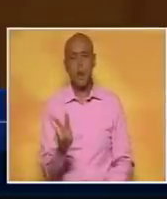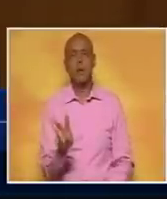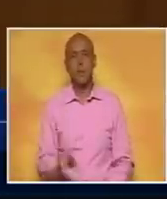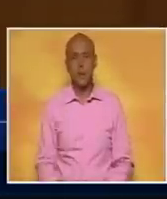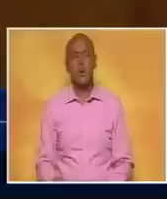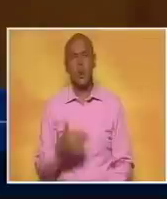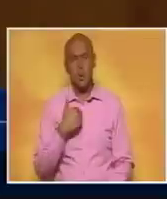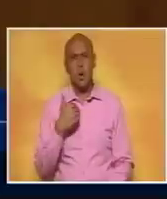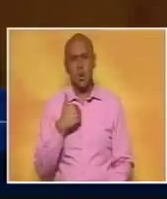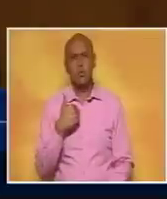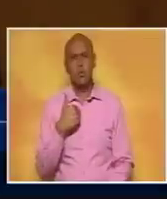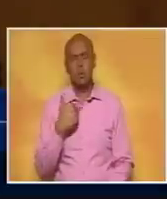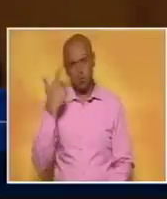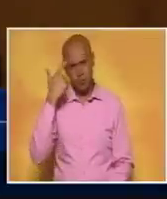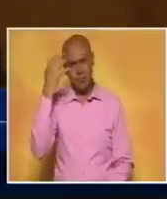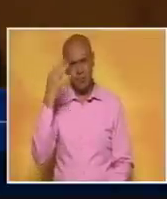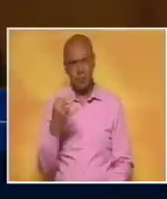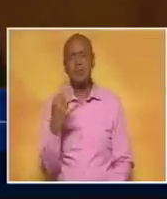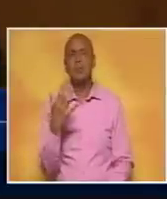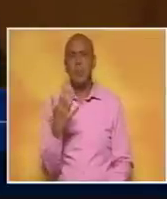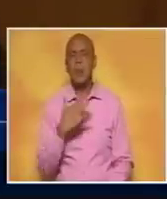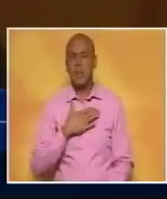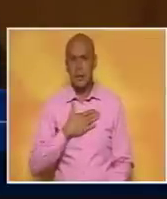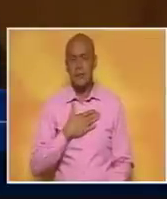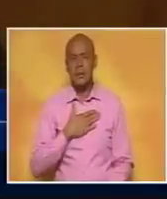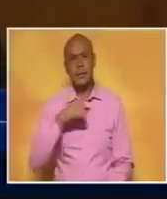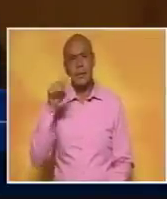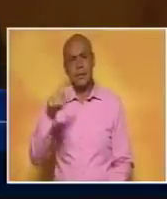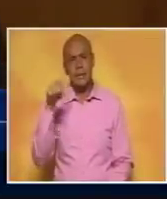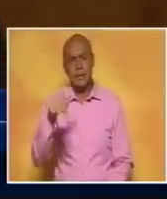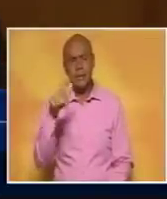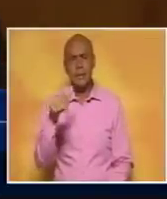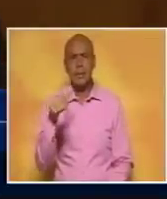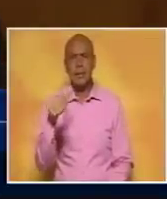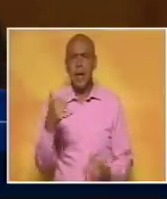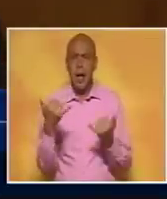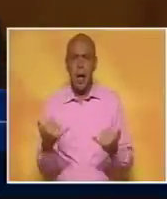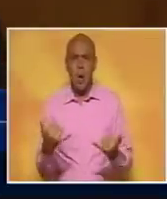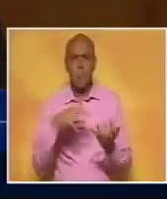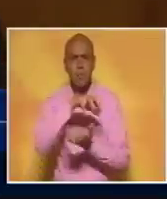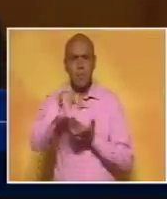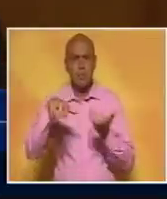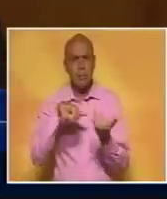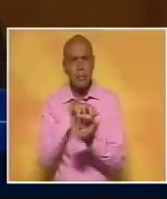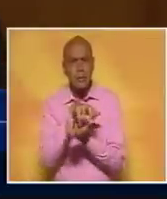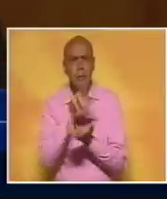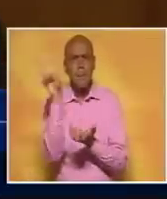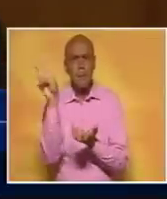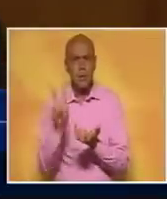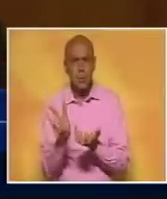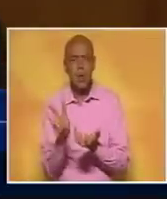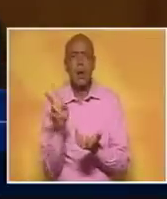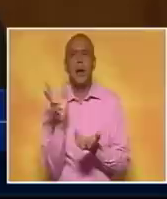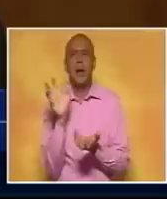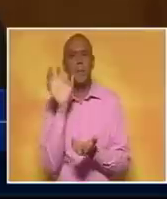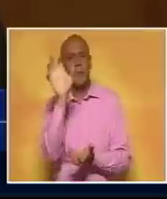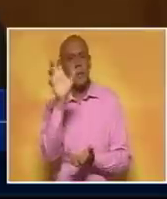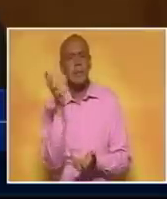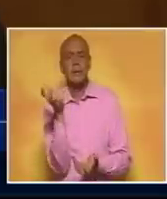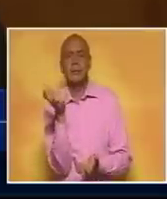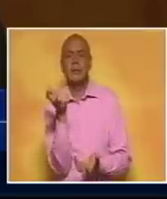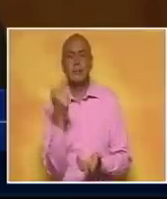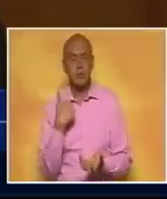creo que en esta coyuntura histórica, en estas dificultades que se encuentran en el país,